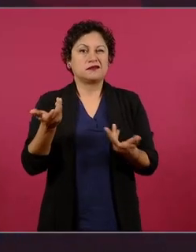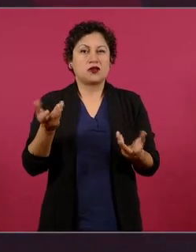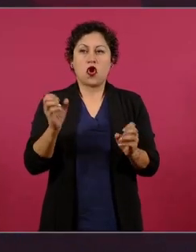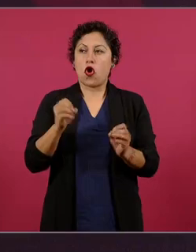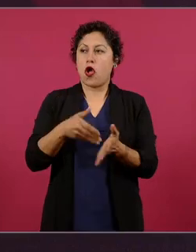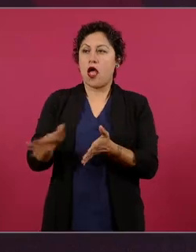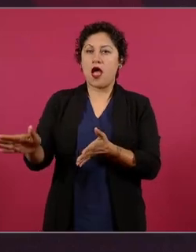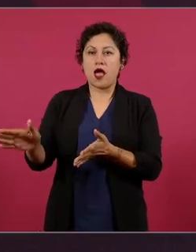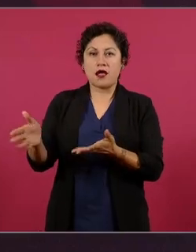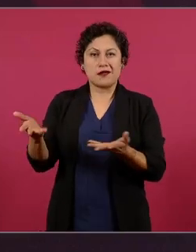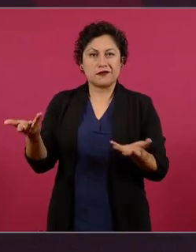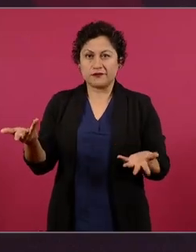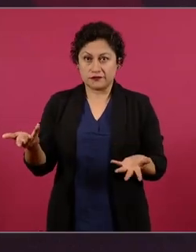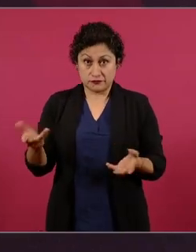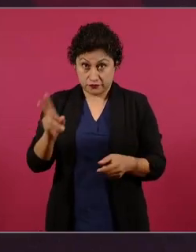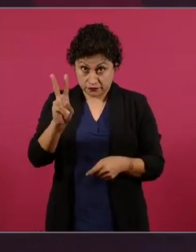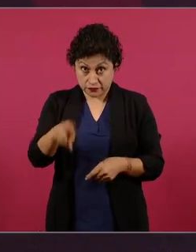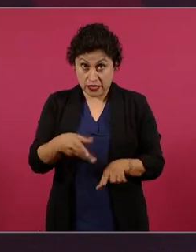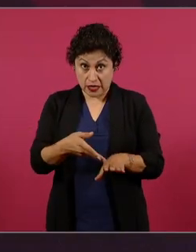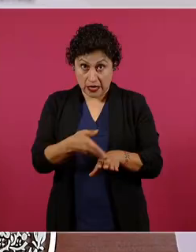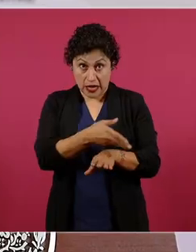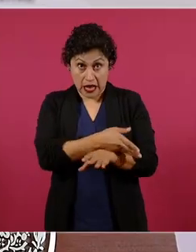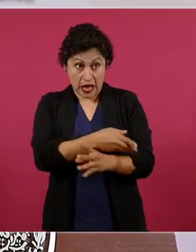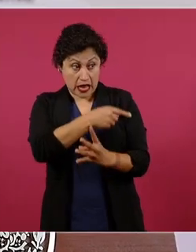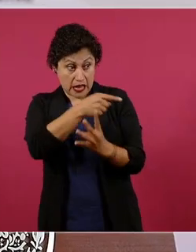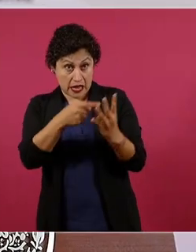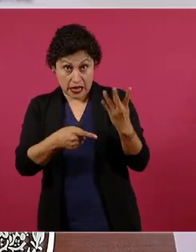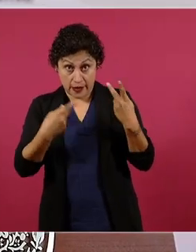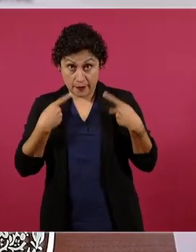que enfrentaron ellos.